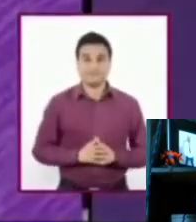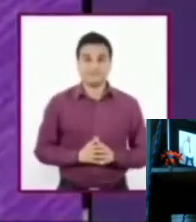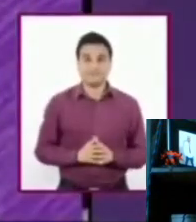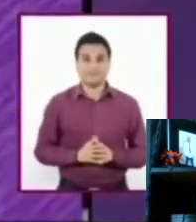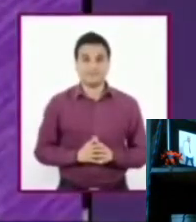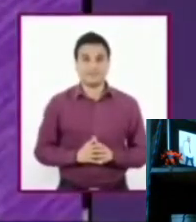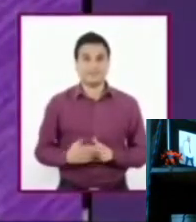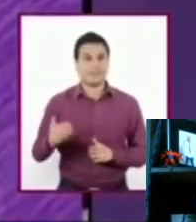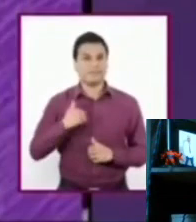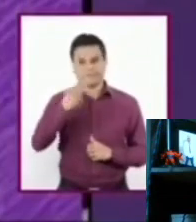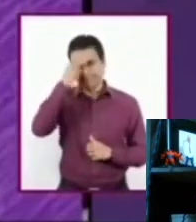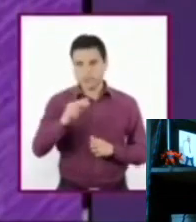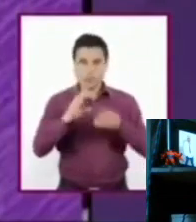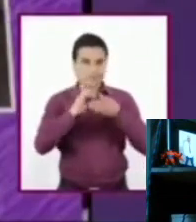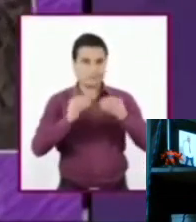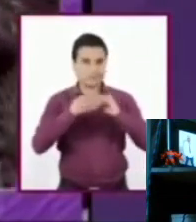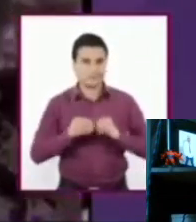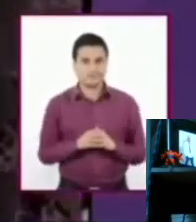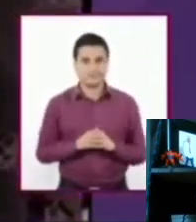berlín o méxico